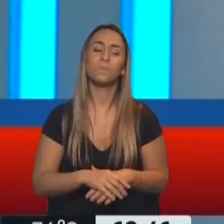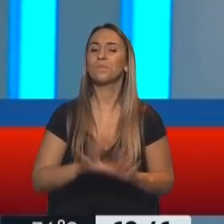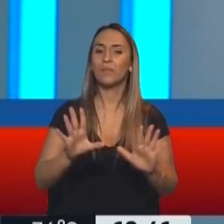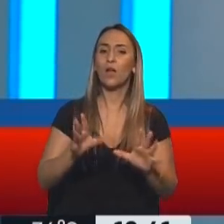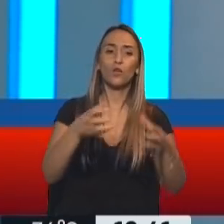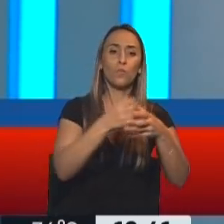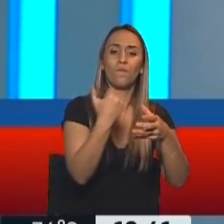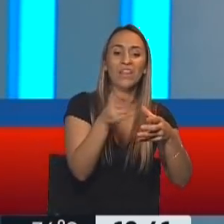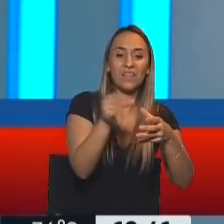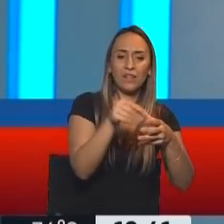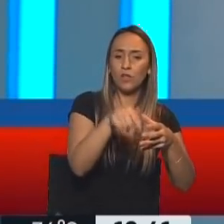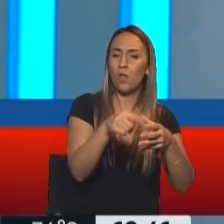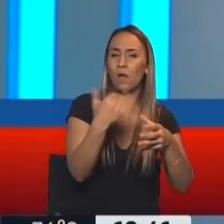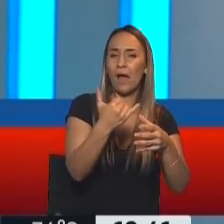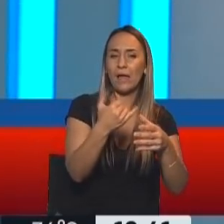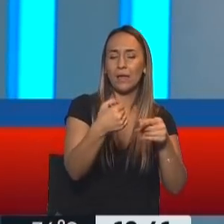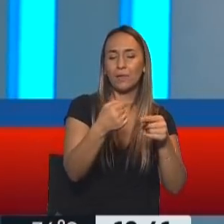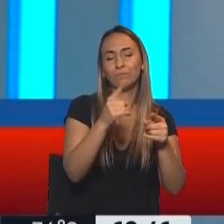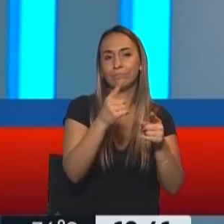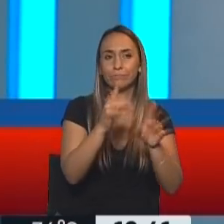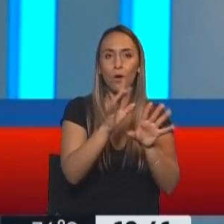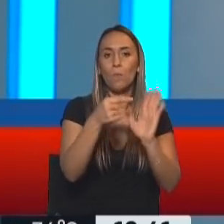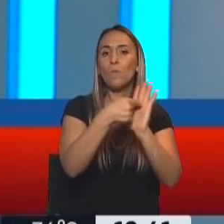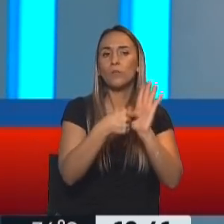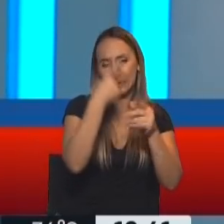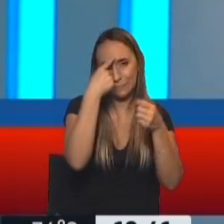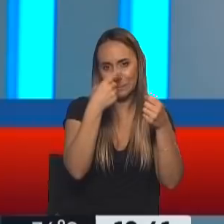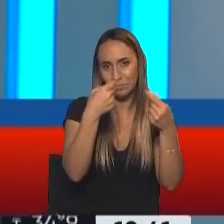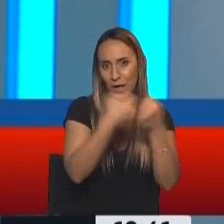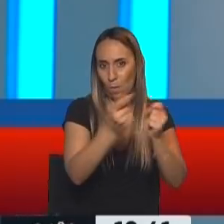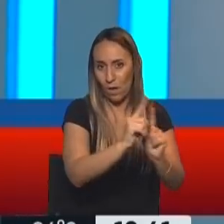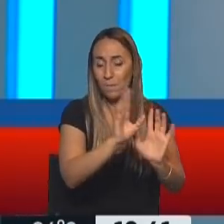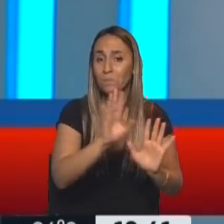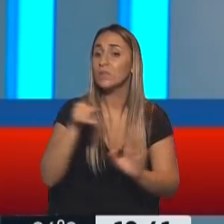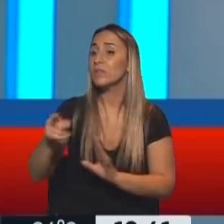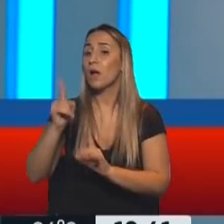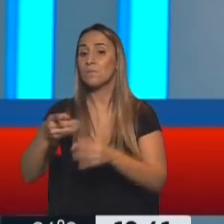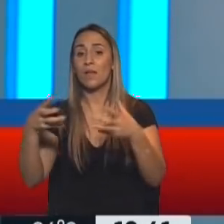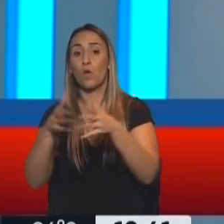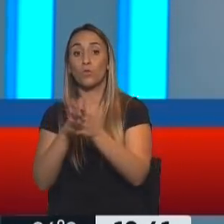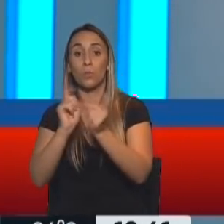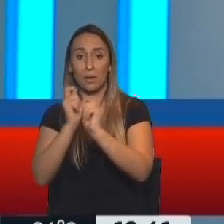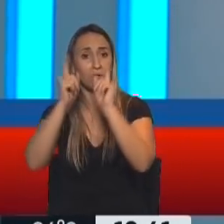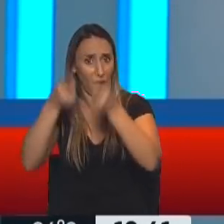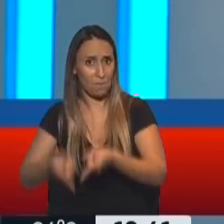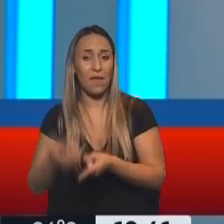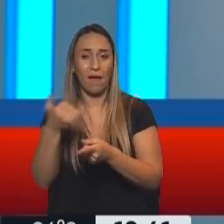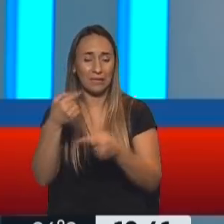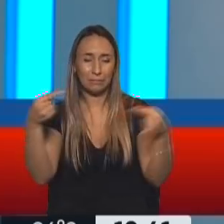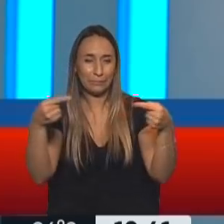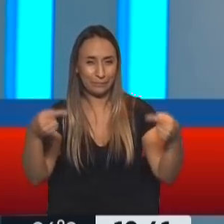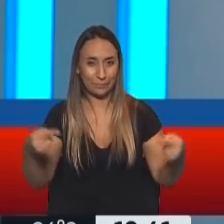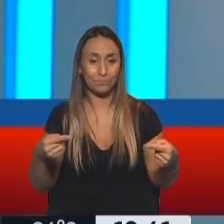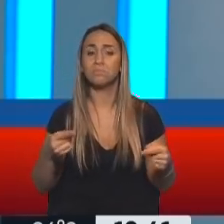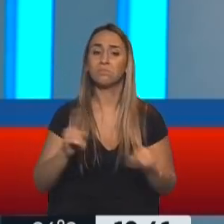sus diferencias, si toma Juntos por el Cambio, tiene sus diferencias. Pero ahí lo decía Ritondo, el miércoles vamos a estar discutiendo entre los diputados